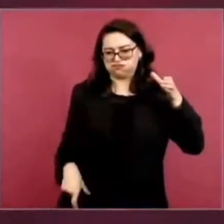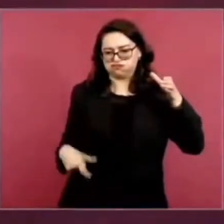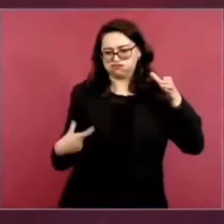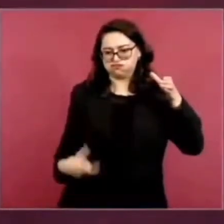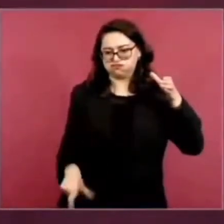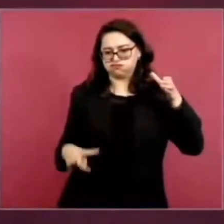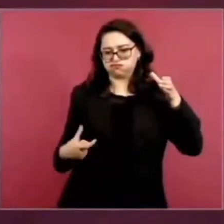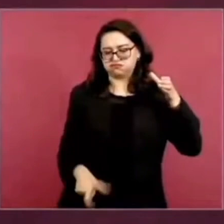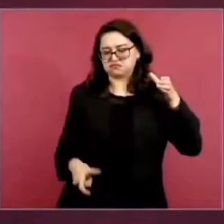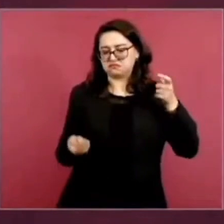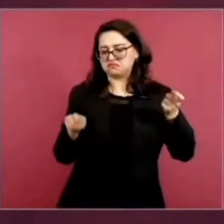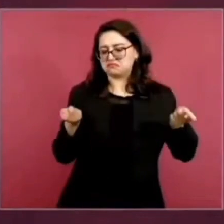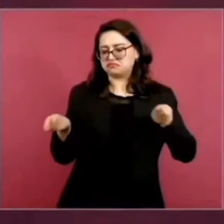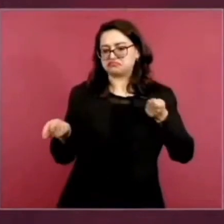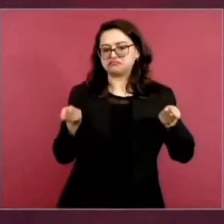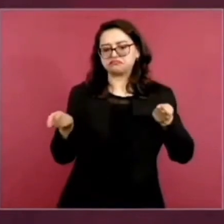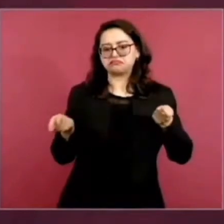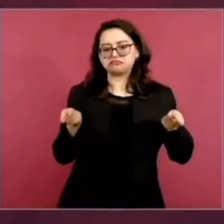potentados, de los ricos.